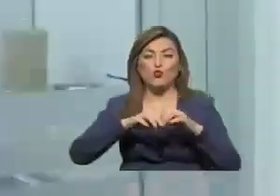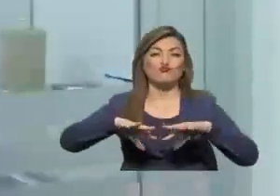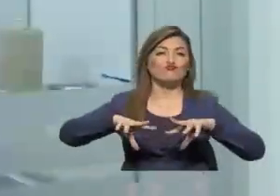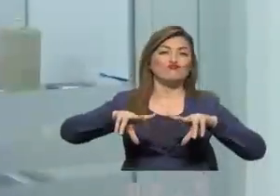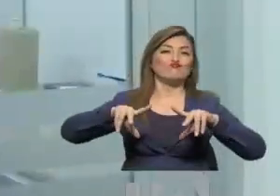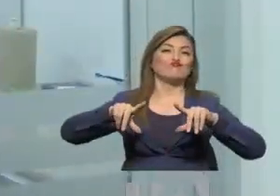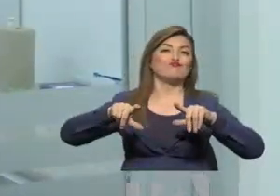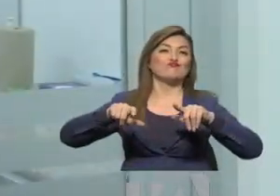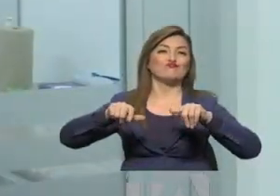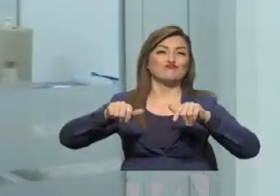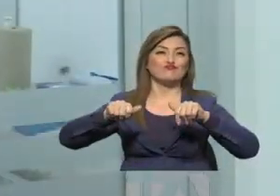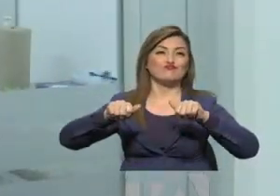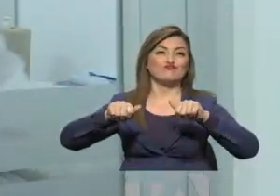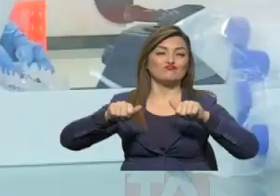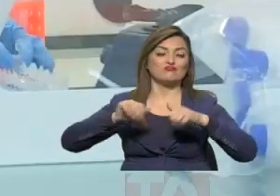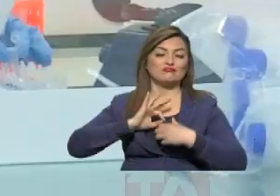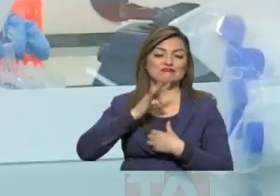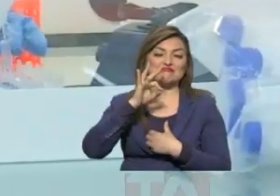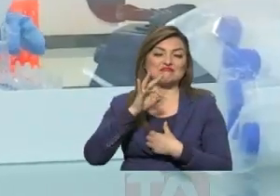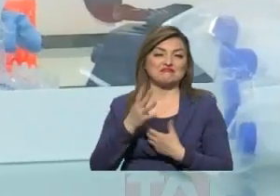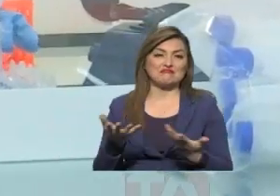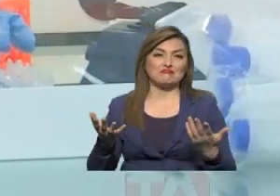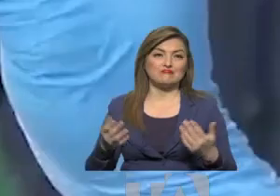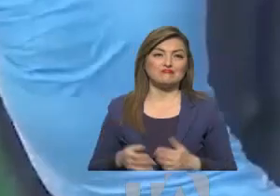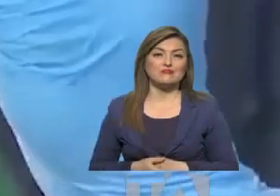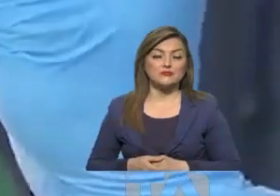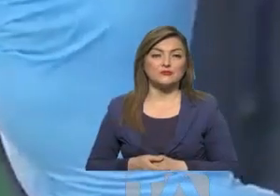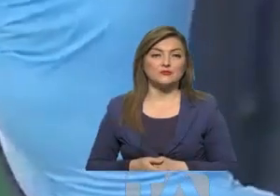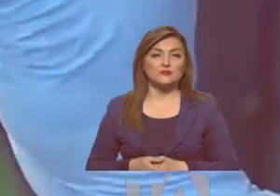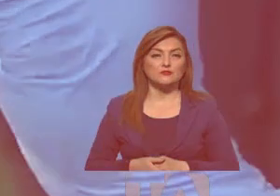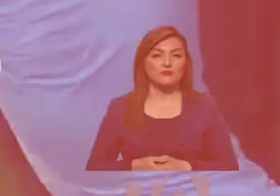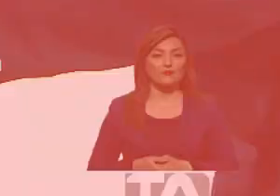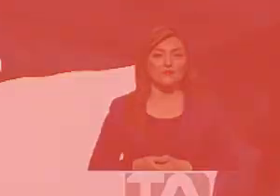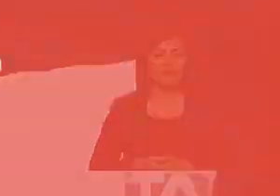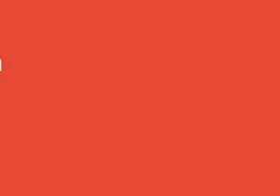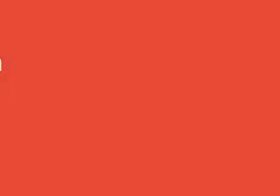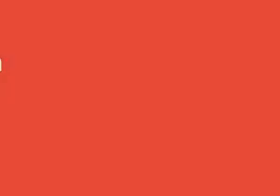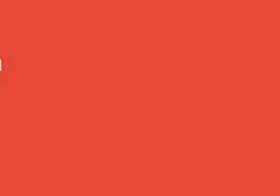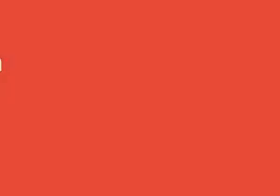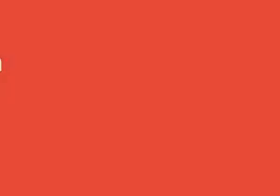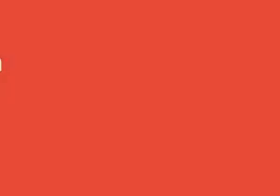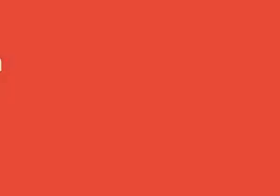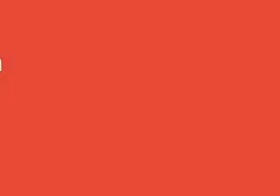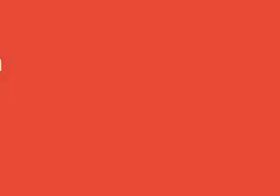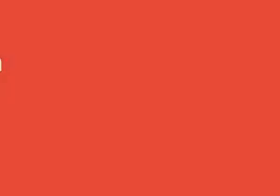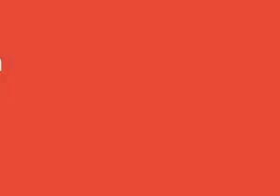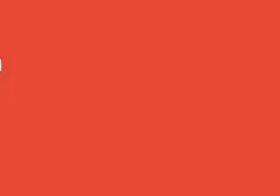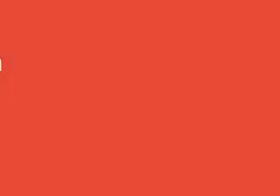corrupción en plena pandemia. En Quito, Fausto Yepes, 24 horas.